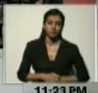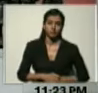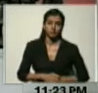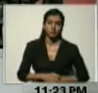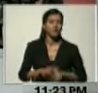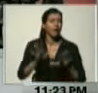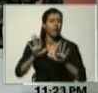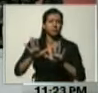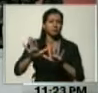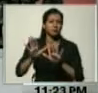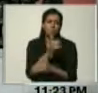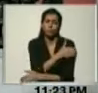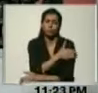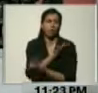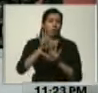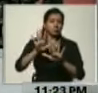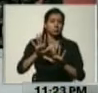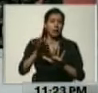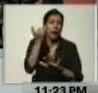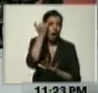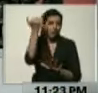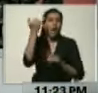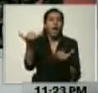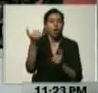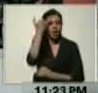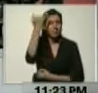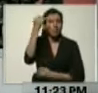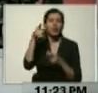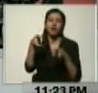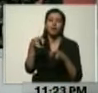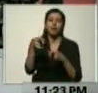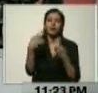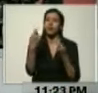Así son ellos. Entonces se le ocurrió la genial idea de buscar,